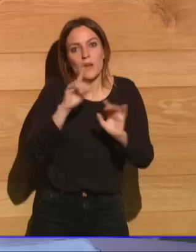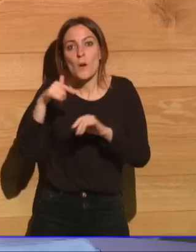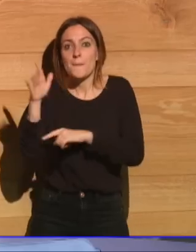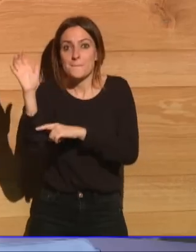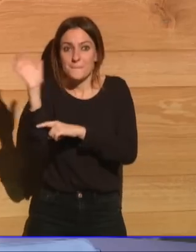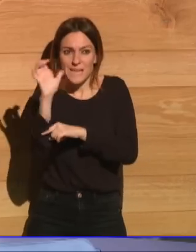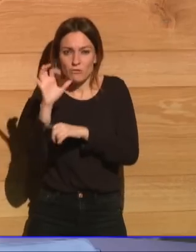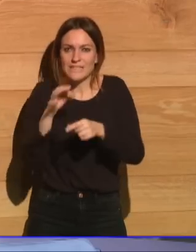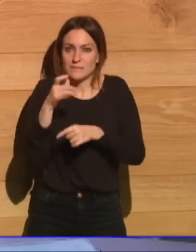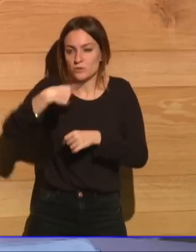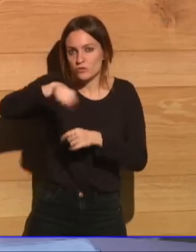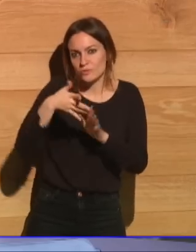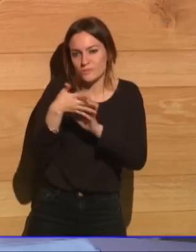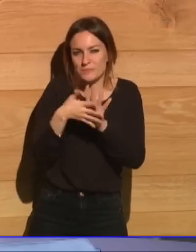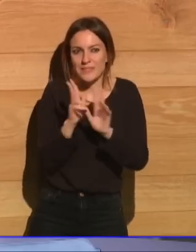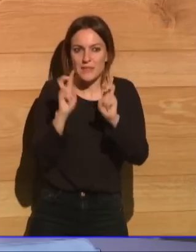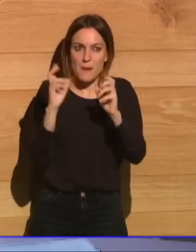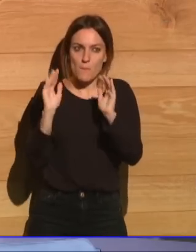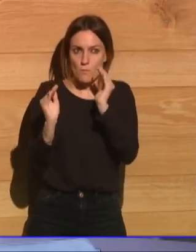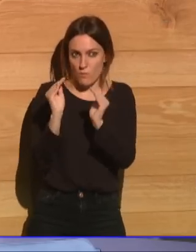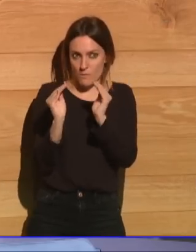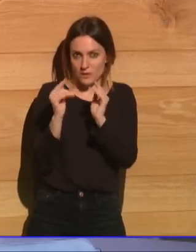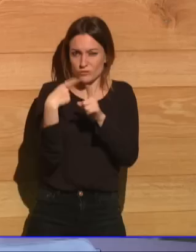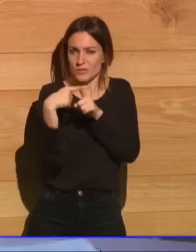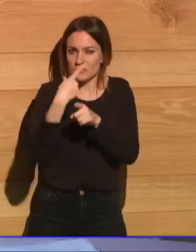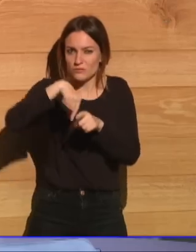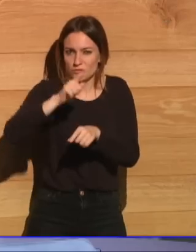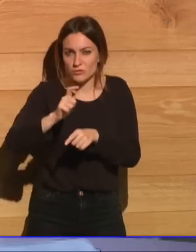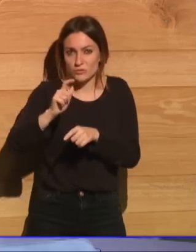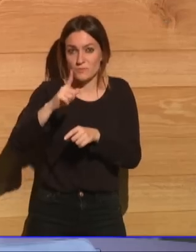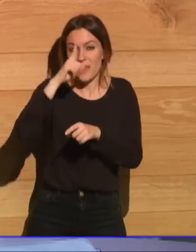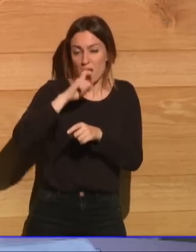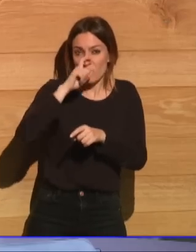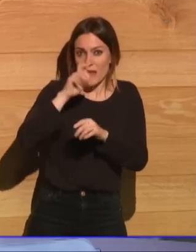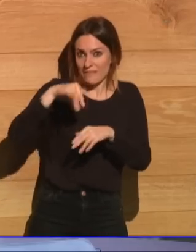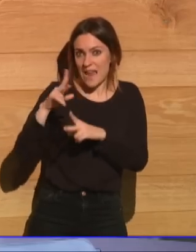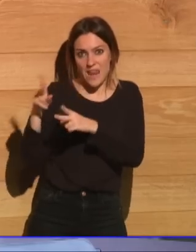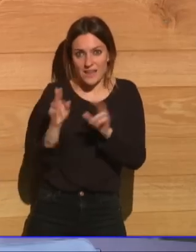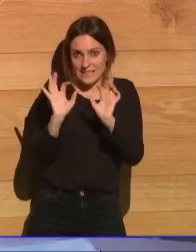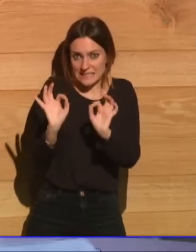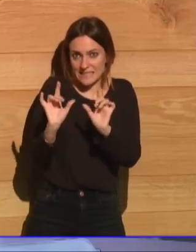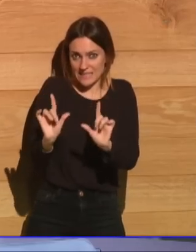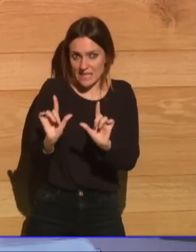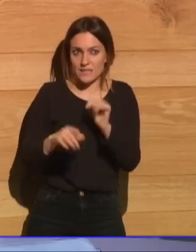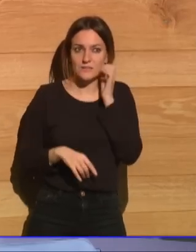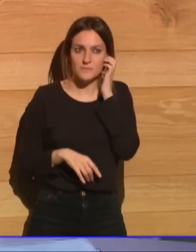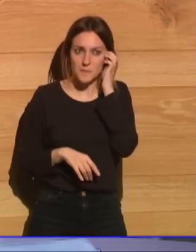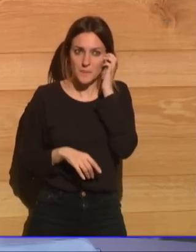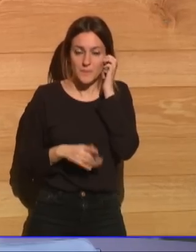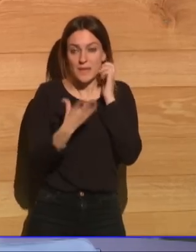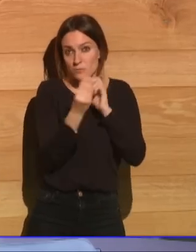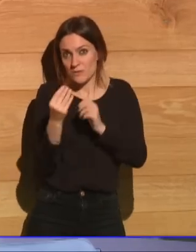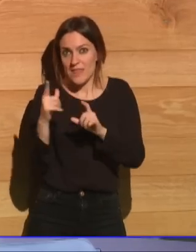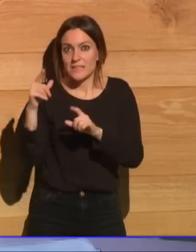películas hablamos casi siempre de momentos. Lo que se nos queda en la mente son escenas. Y muchas veces al final de una película hay